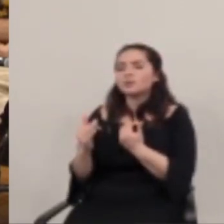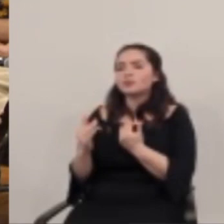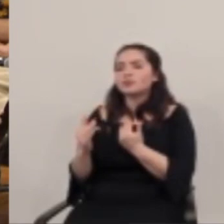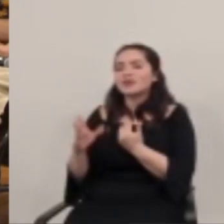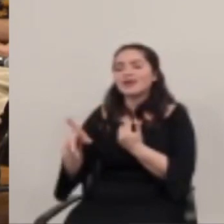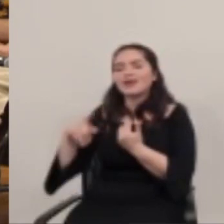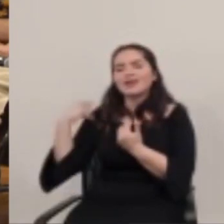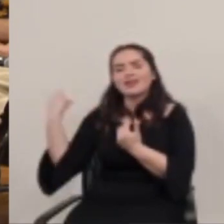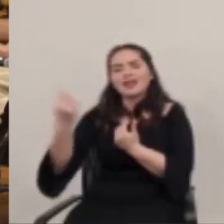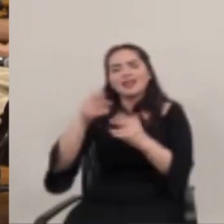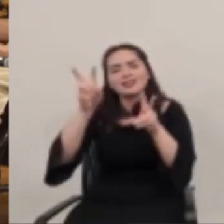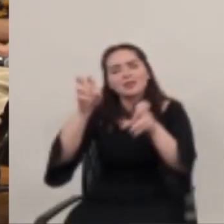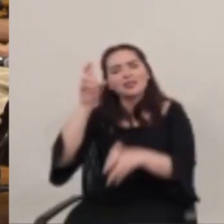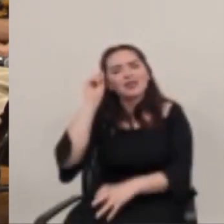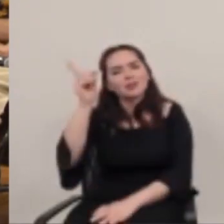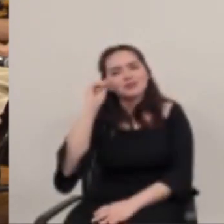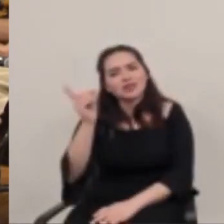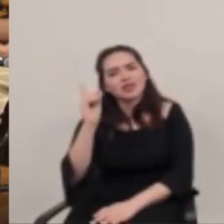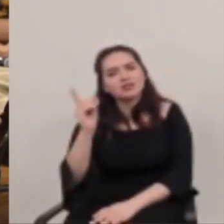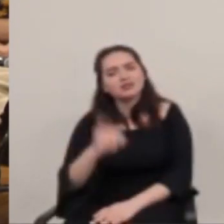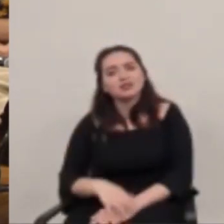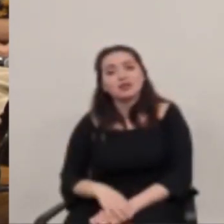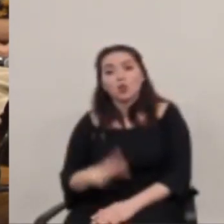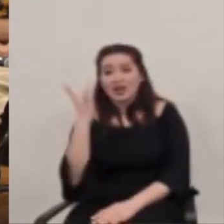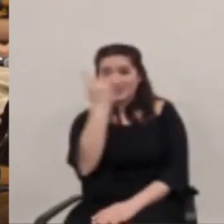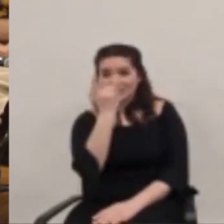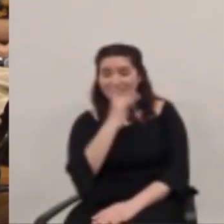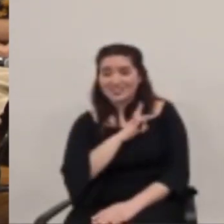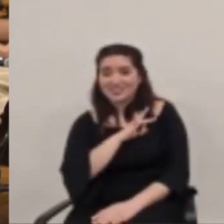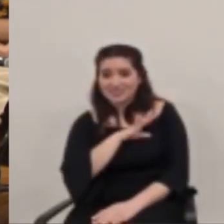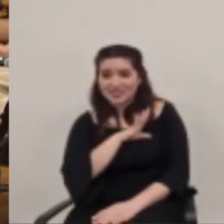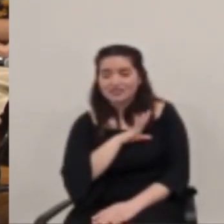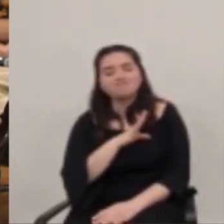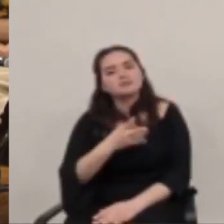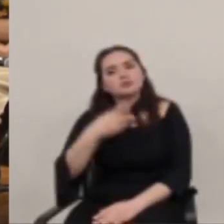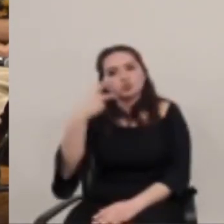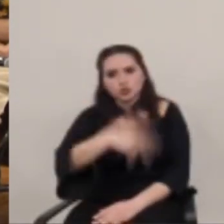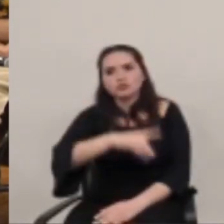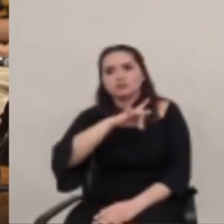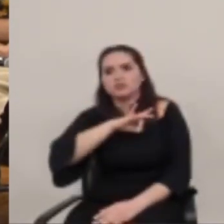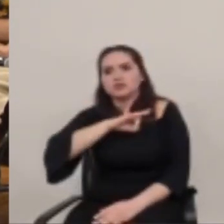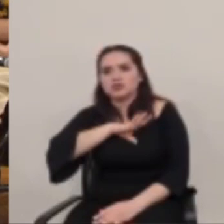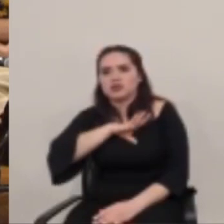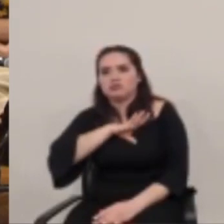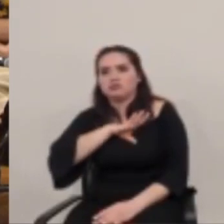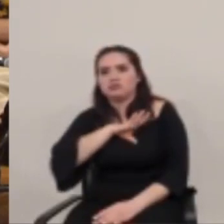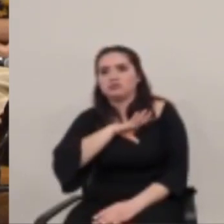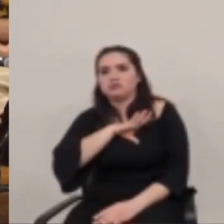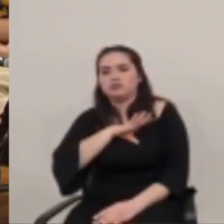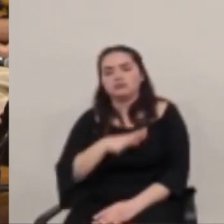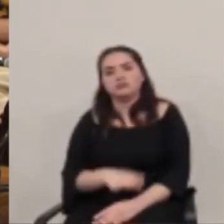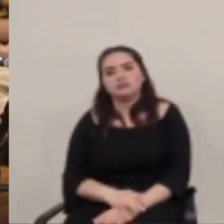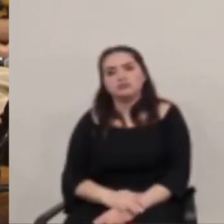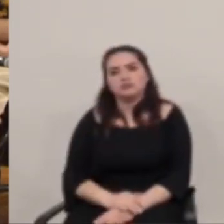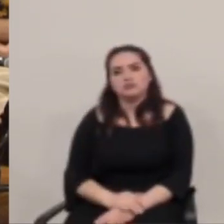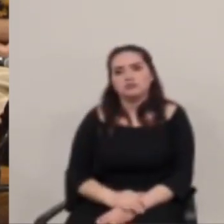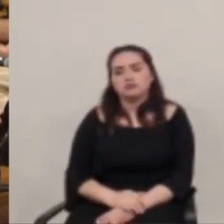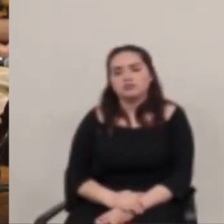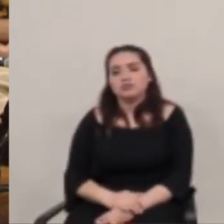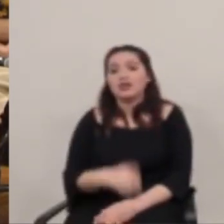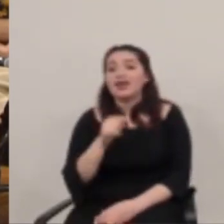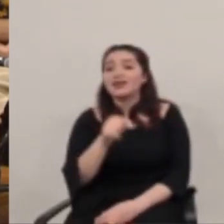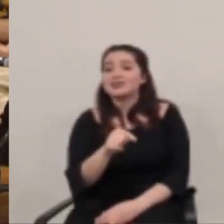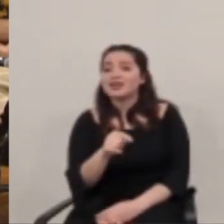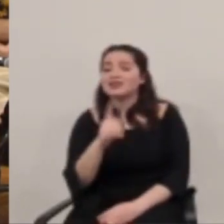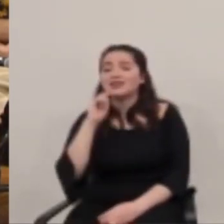tema de discapacidad en particular, la Universidad de Chile es de Chile, ¿no es cierto? Eso, el nombre de la Universidad de Chile tenemos que encarnarlo y eso implica que